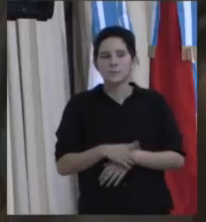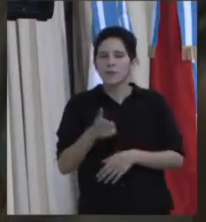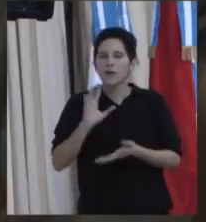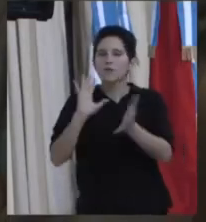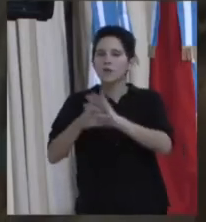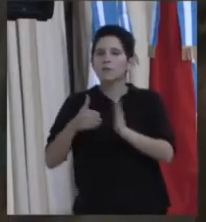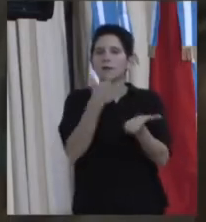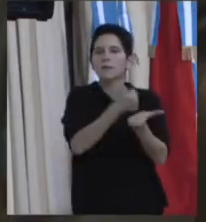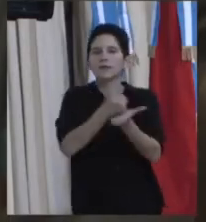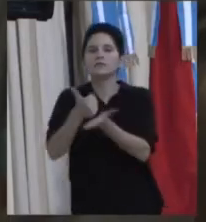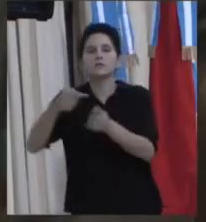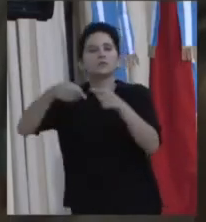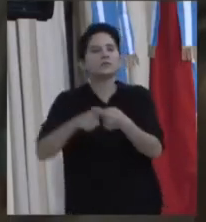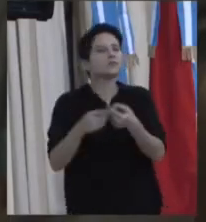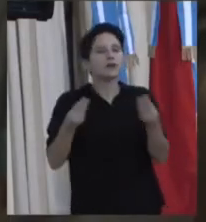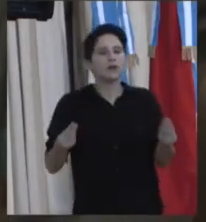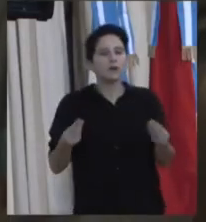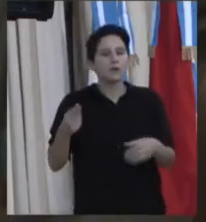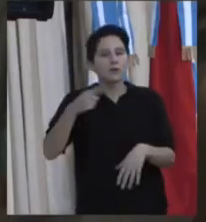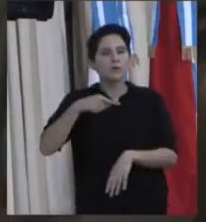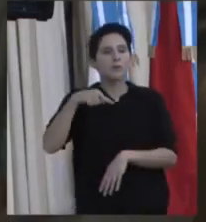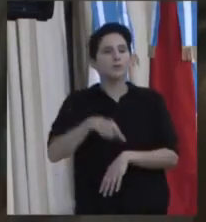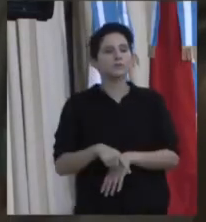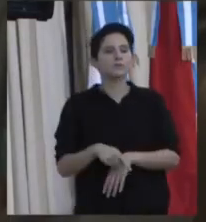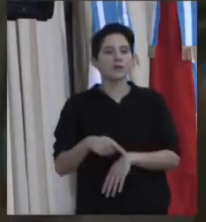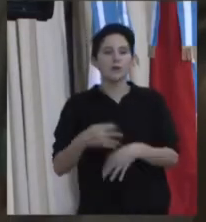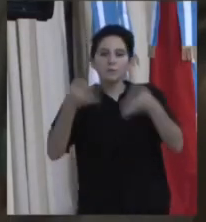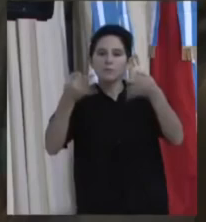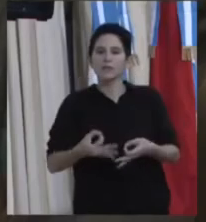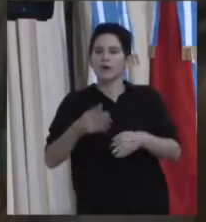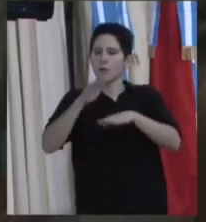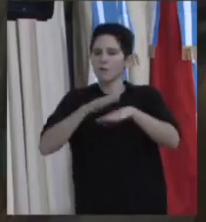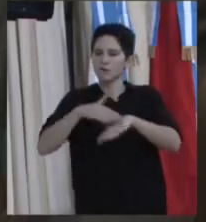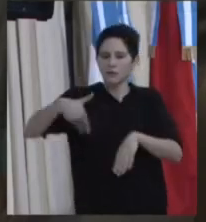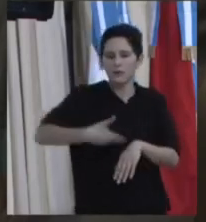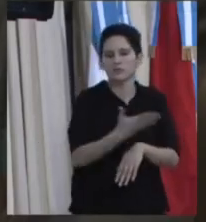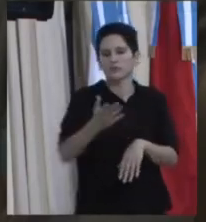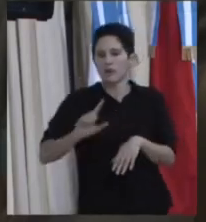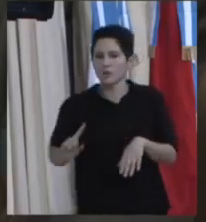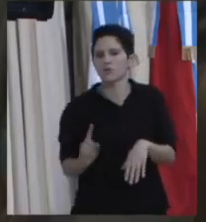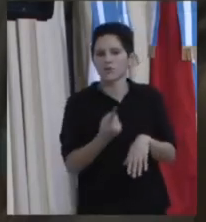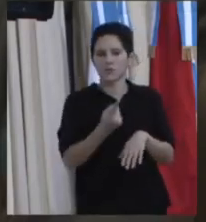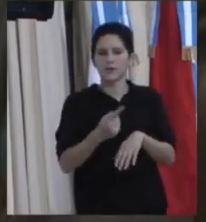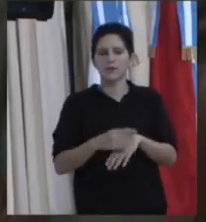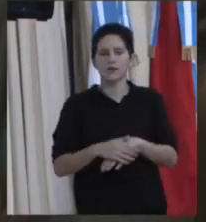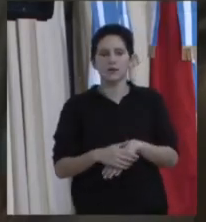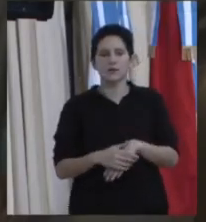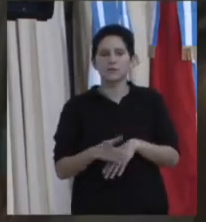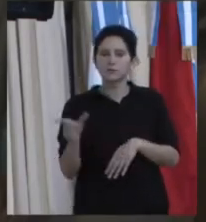las formas de participación política, la pertinencia, la responsabilidad social, la autonomía, en